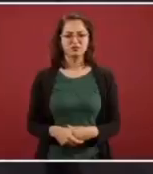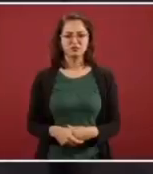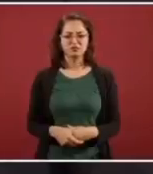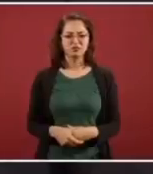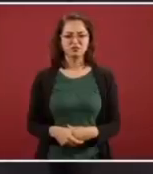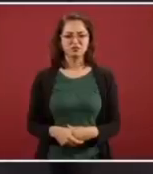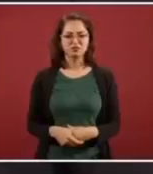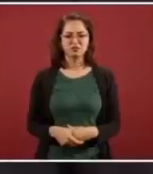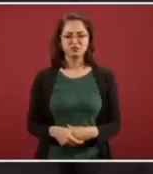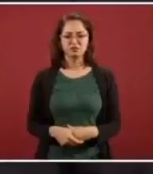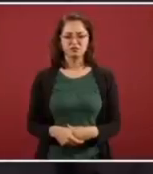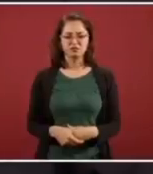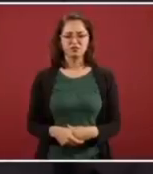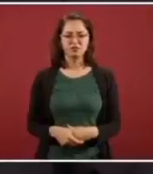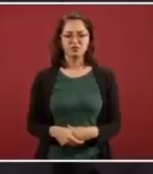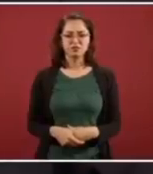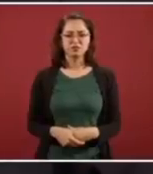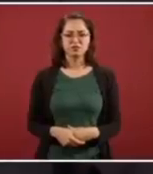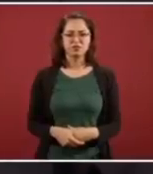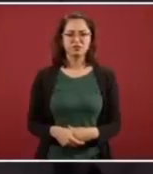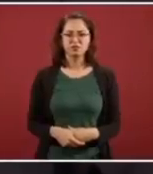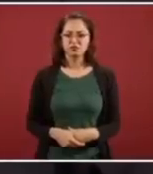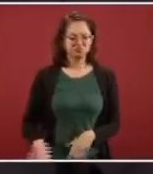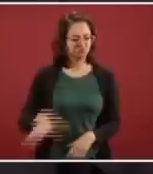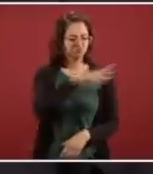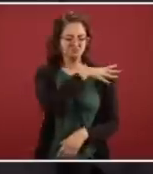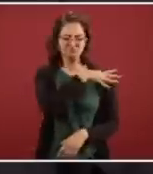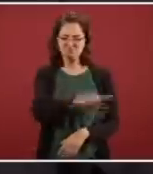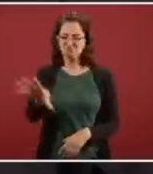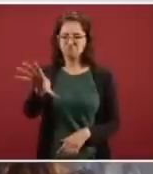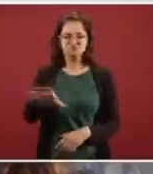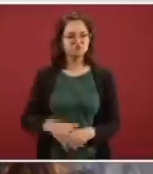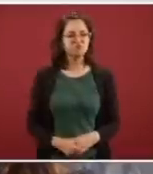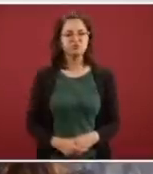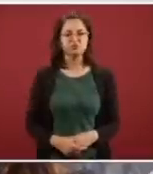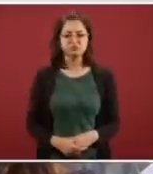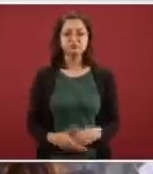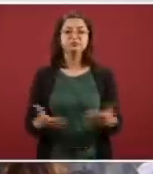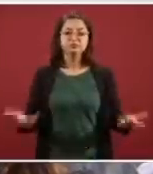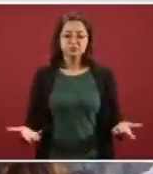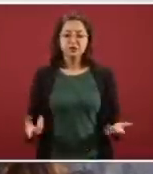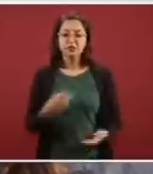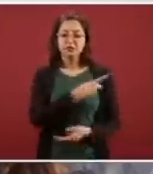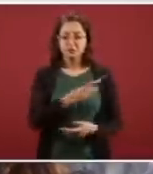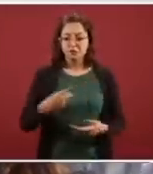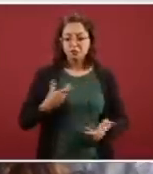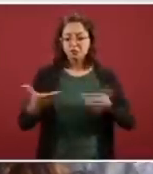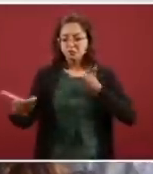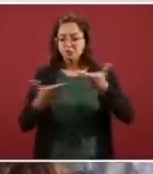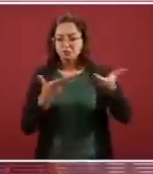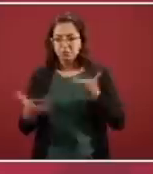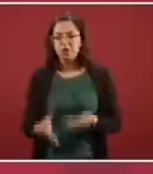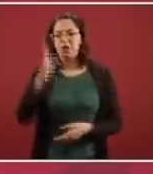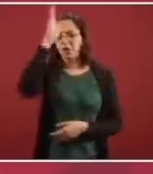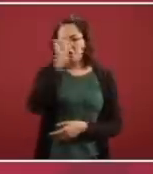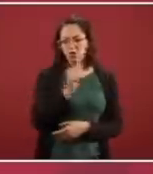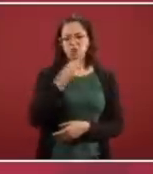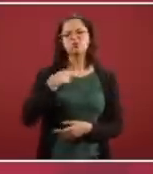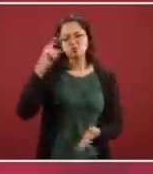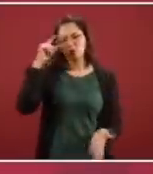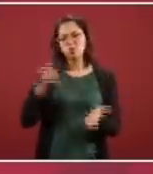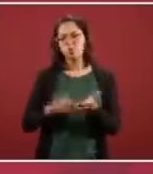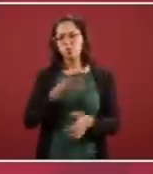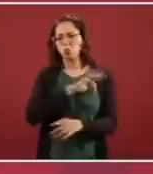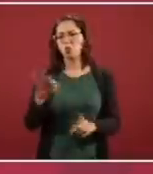Eso es totalmente reprobable. Entonces, buscar un acuerdo, yo creo que se va a